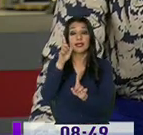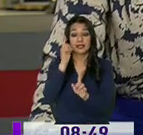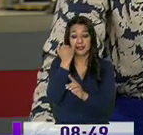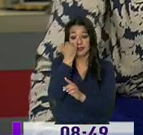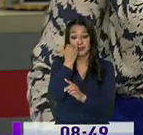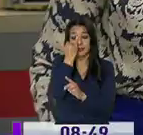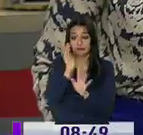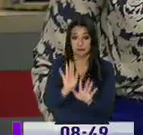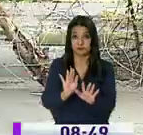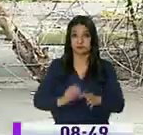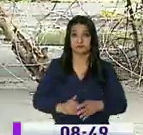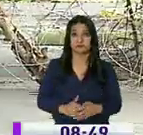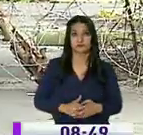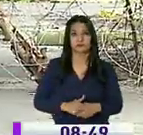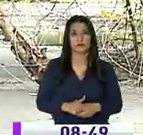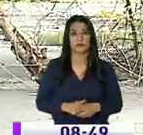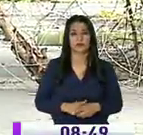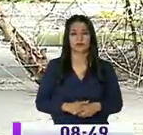indígena.